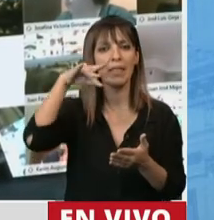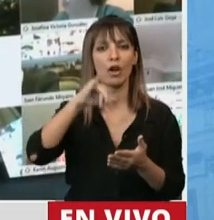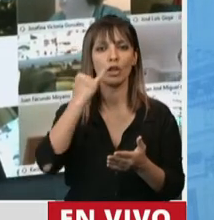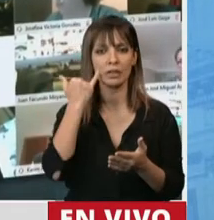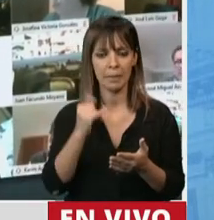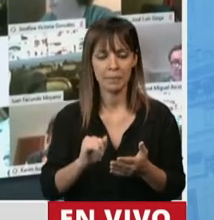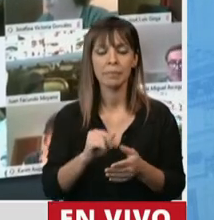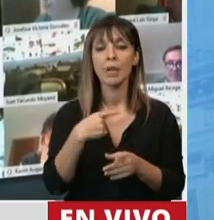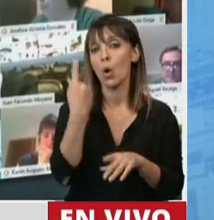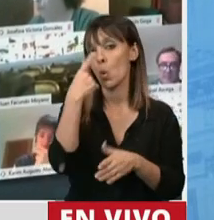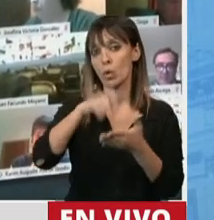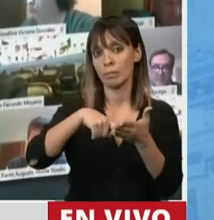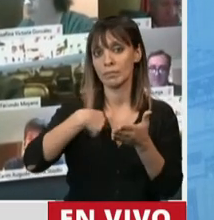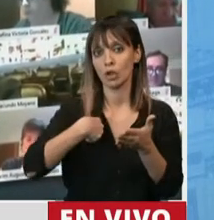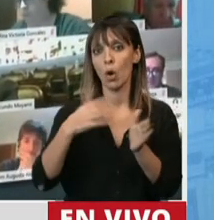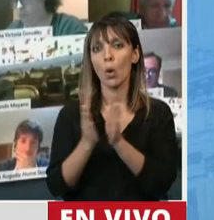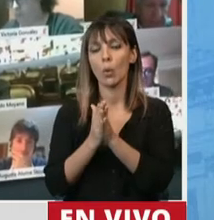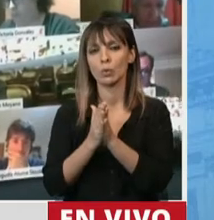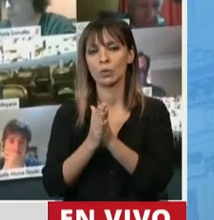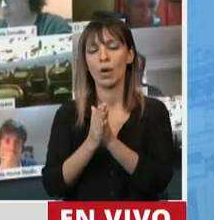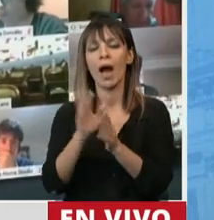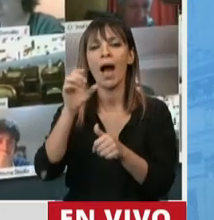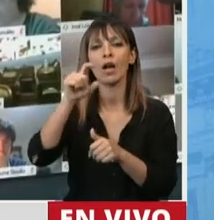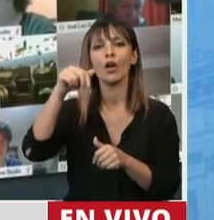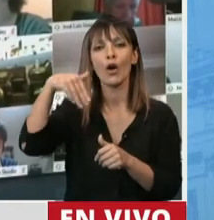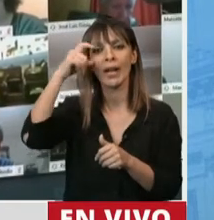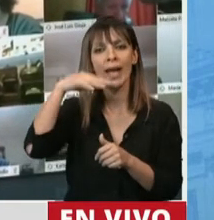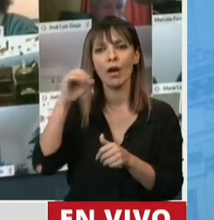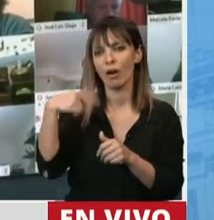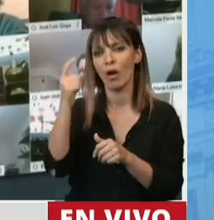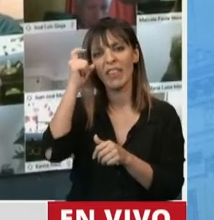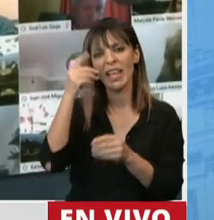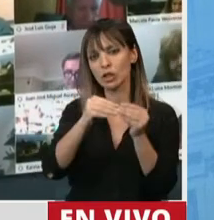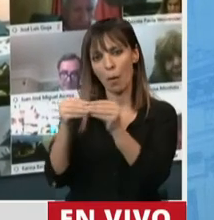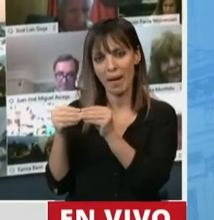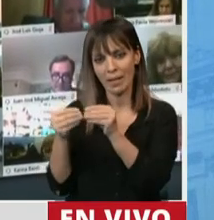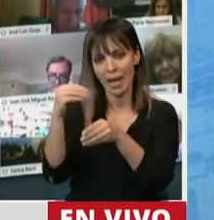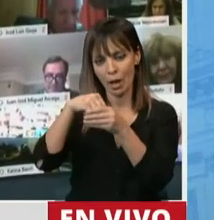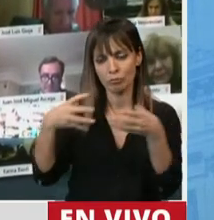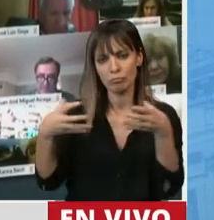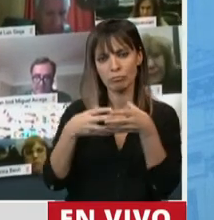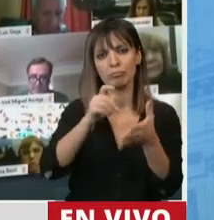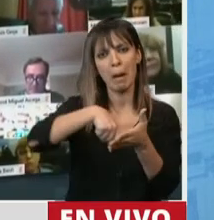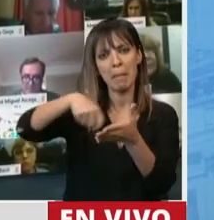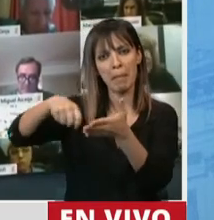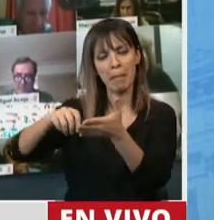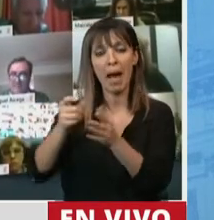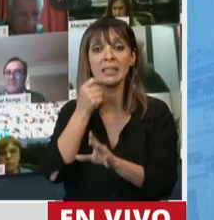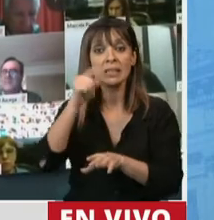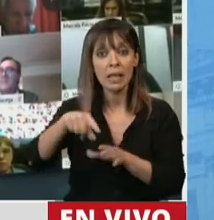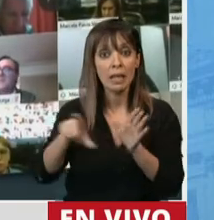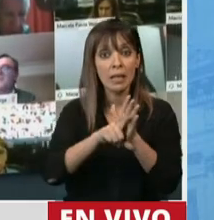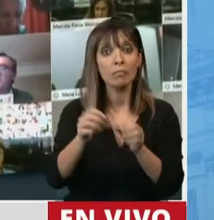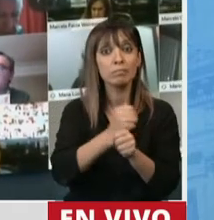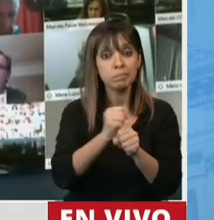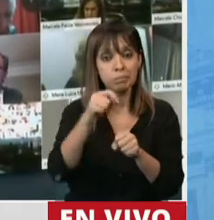ellos, uno de mi autoría, junto a Claudia Najul, Alfredo Cornejo y más de 10 legisladores de mi interbloque, y que de ser exitoso este dictamen